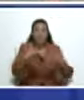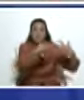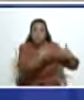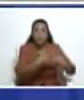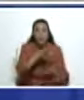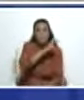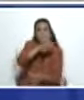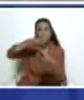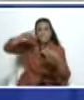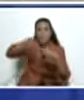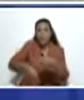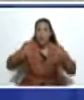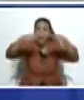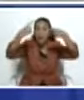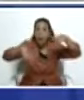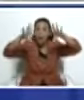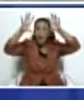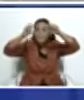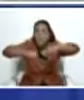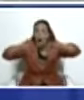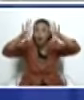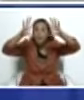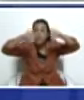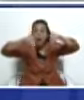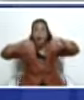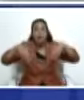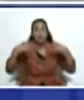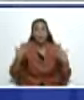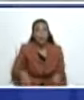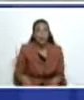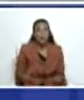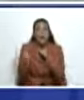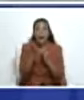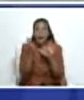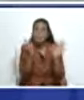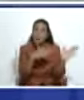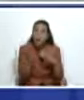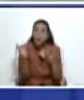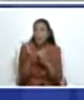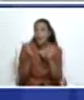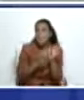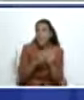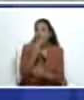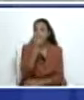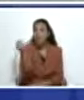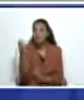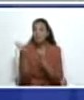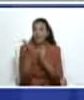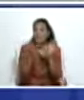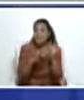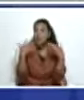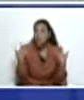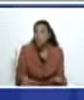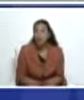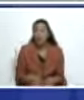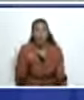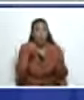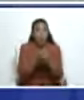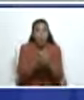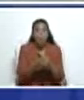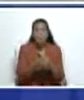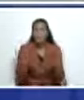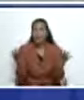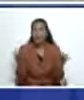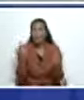imperialismo, el mes de marzo, parte del mes de abril. Luego vino el 30 de abril, el golpe de los